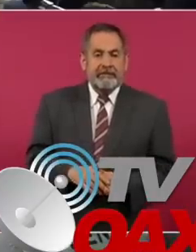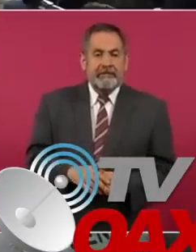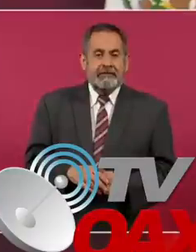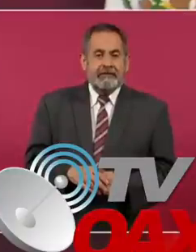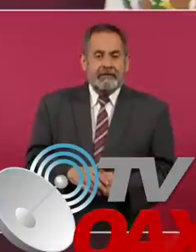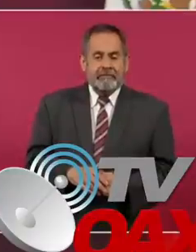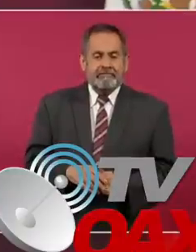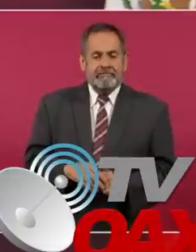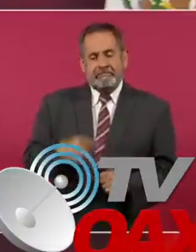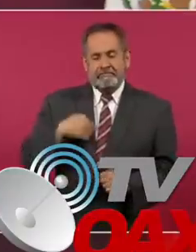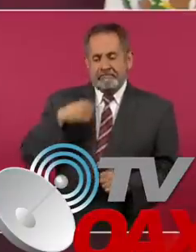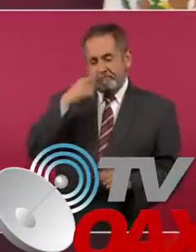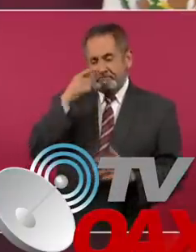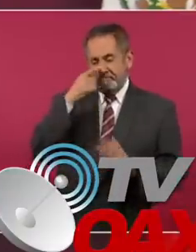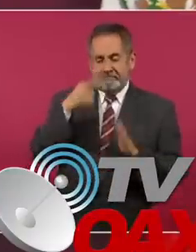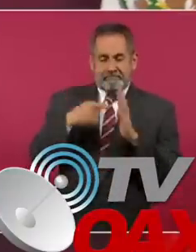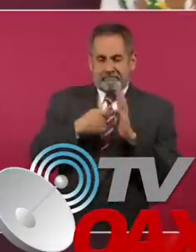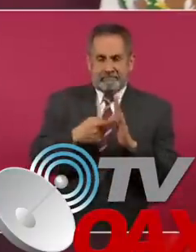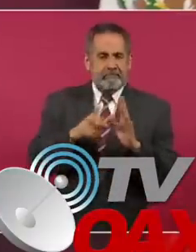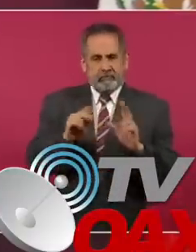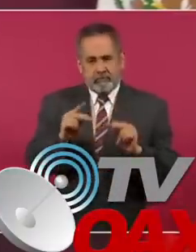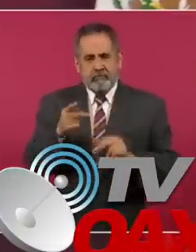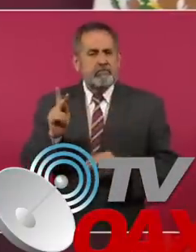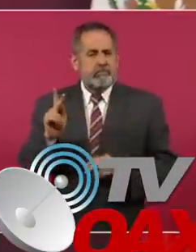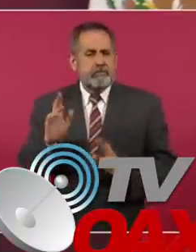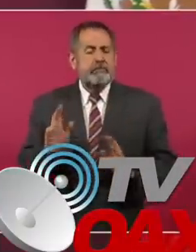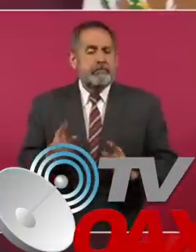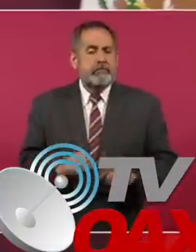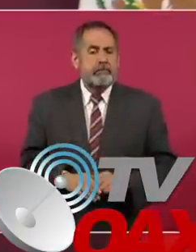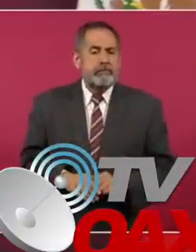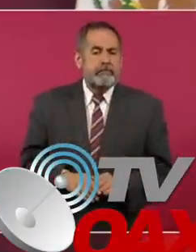No es para presumir, pues, pero